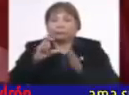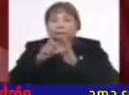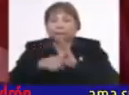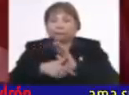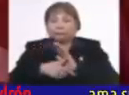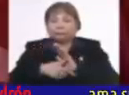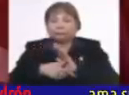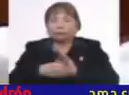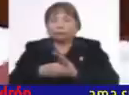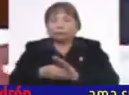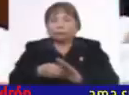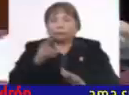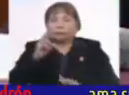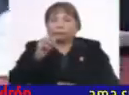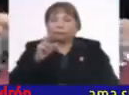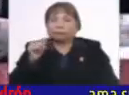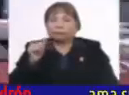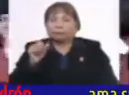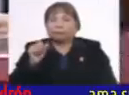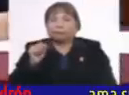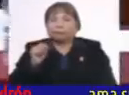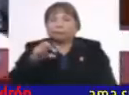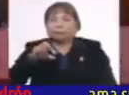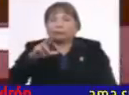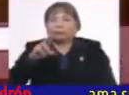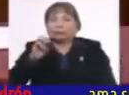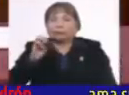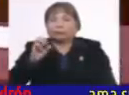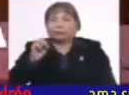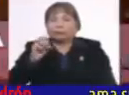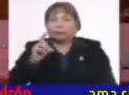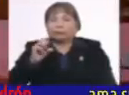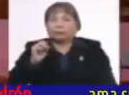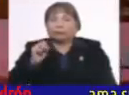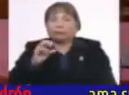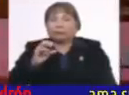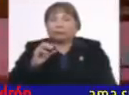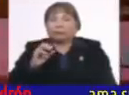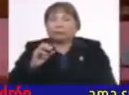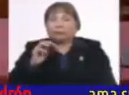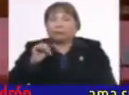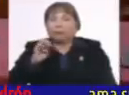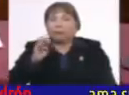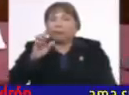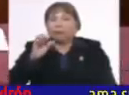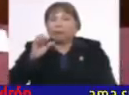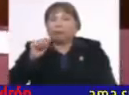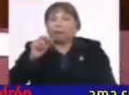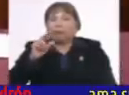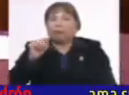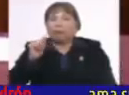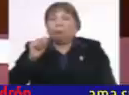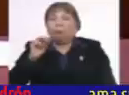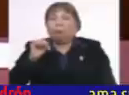él estaba harán meléndez la congresista paredes castro el congresista de llegar a mendoza